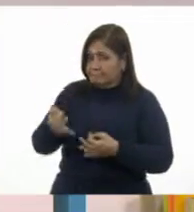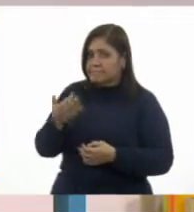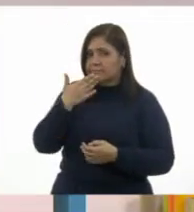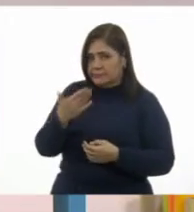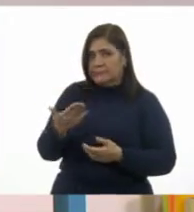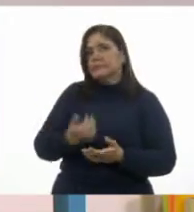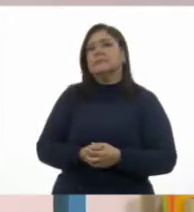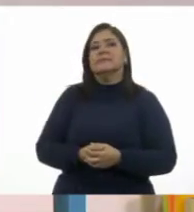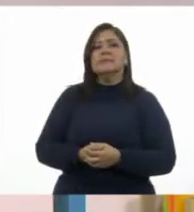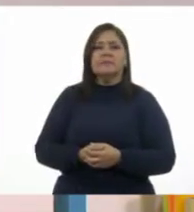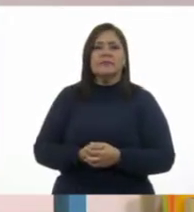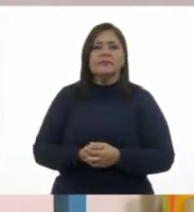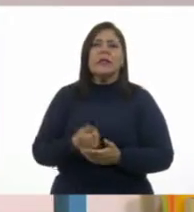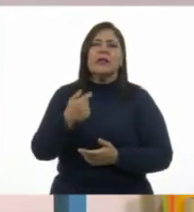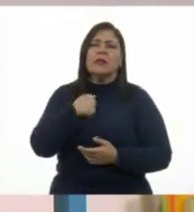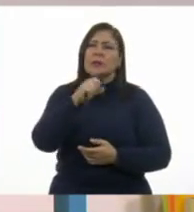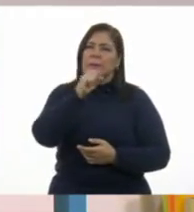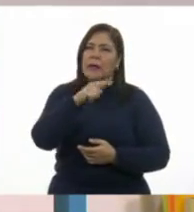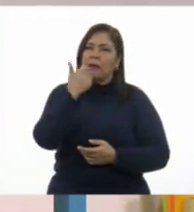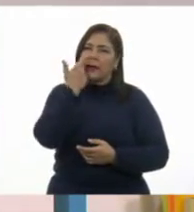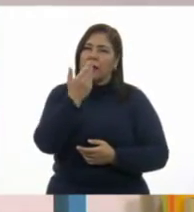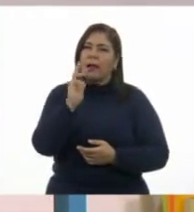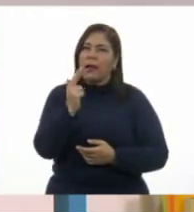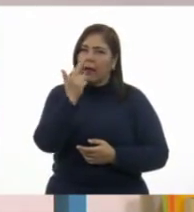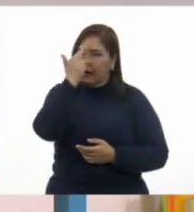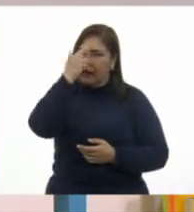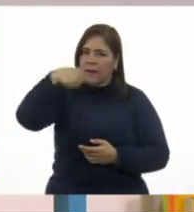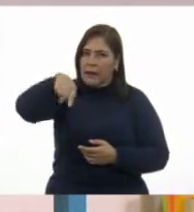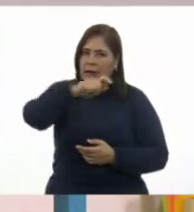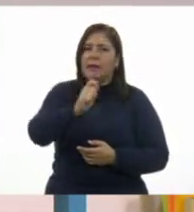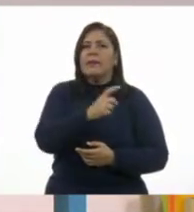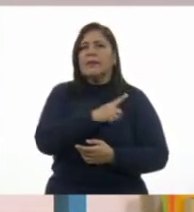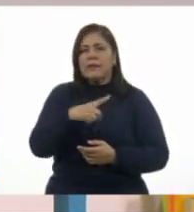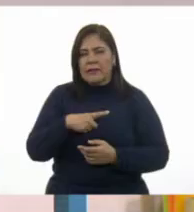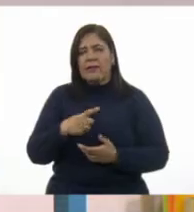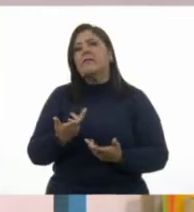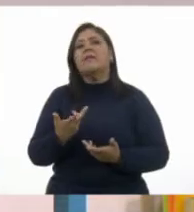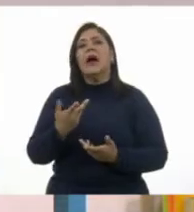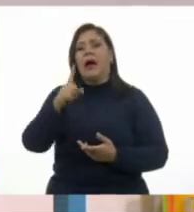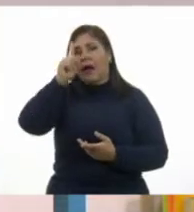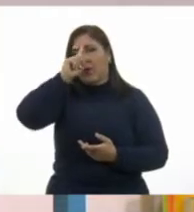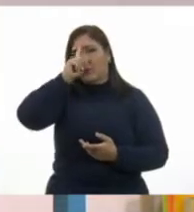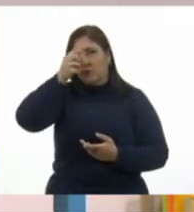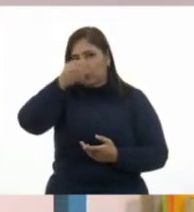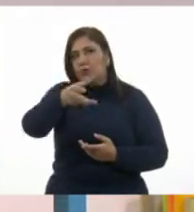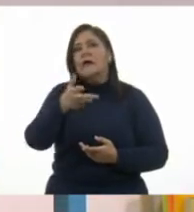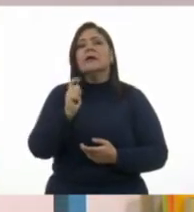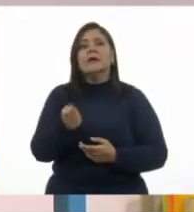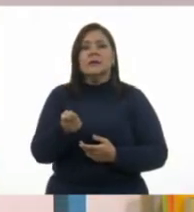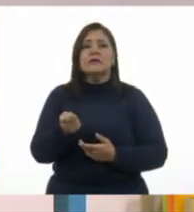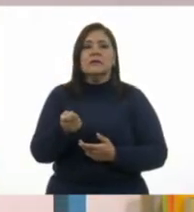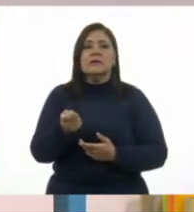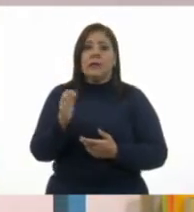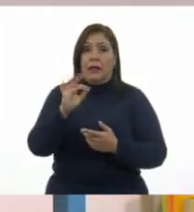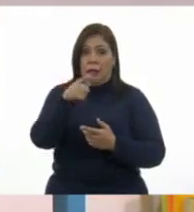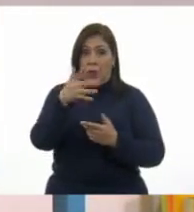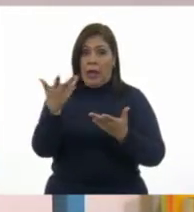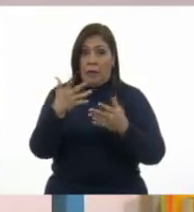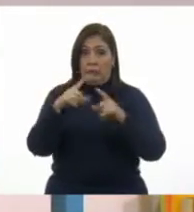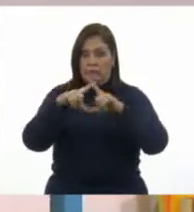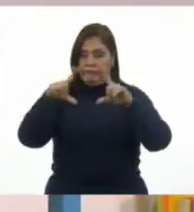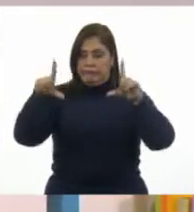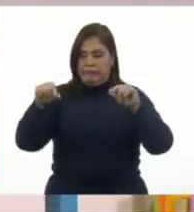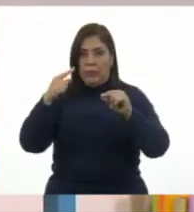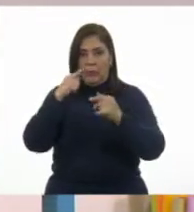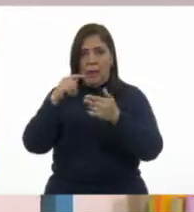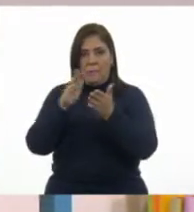Exactamente. Y también quiero recordarles que será muy importante, y les voy a sugerir, que cuando elaboren sus fichas, le